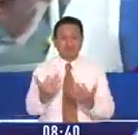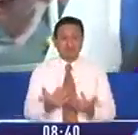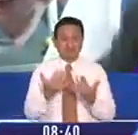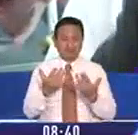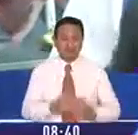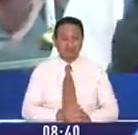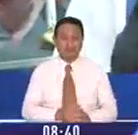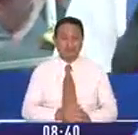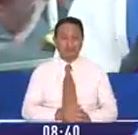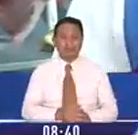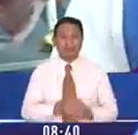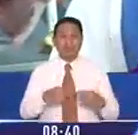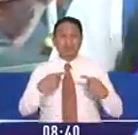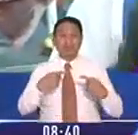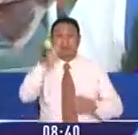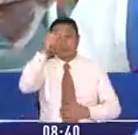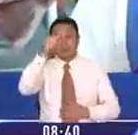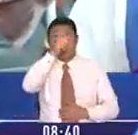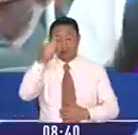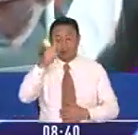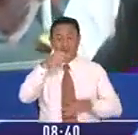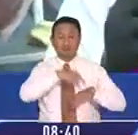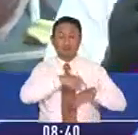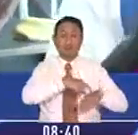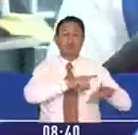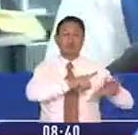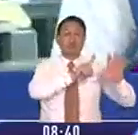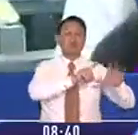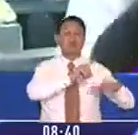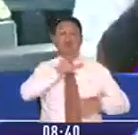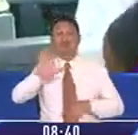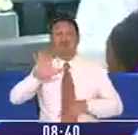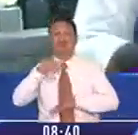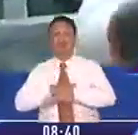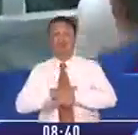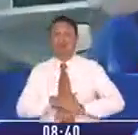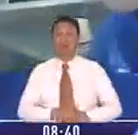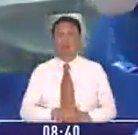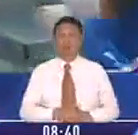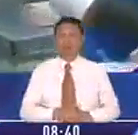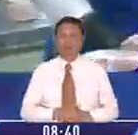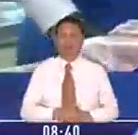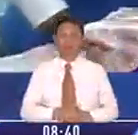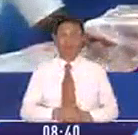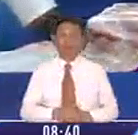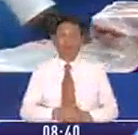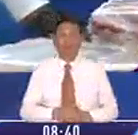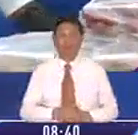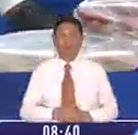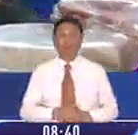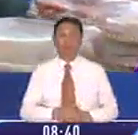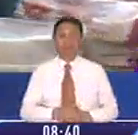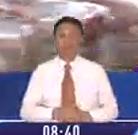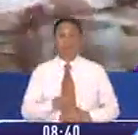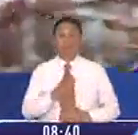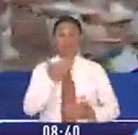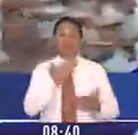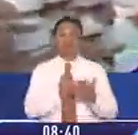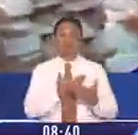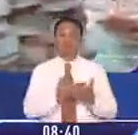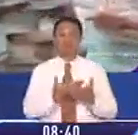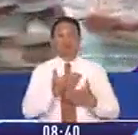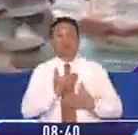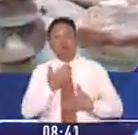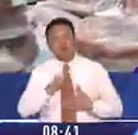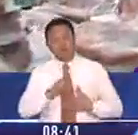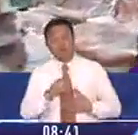esperando todos los domingos con el horario de 6 a 5 de la tarde. Buena suerte, gracias. Gracias, vecina, y yo también le